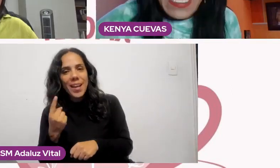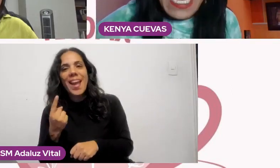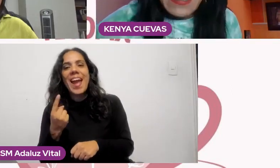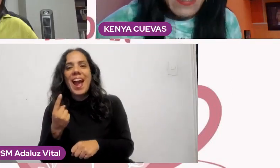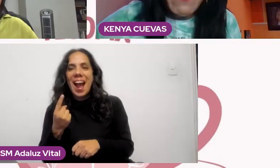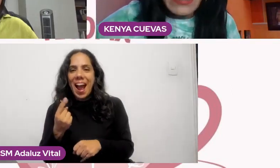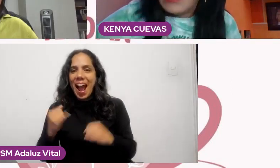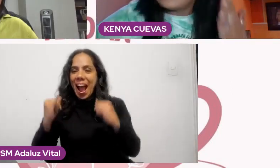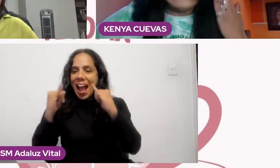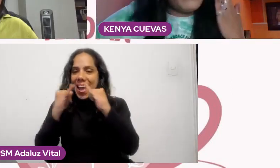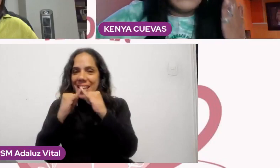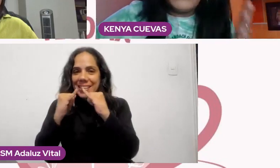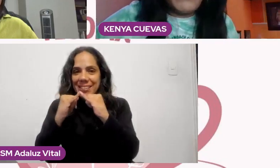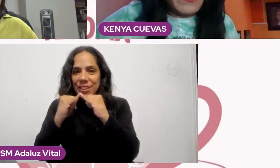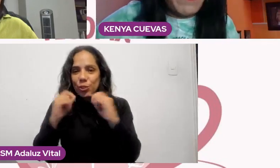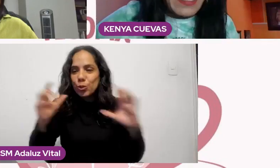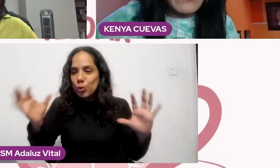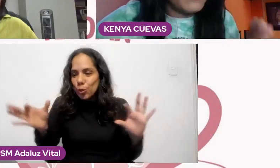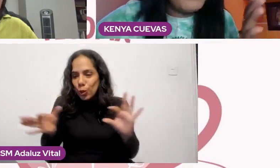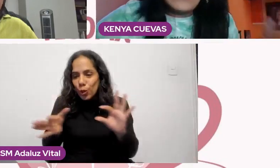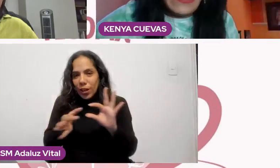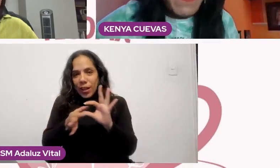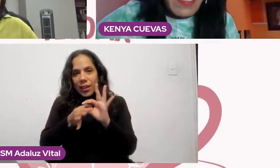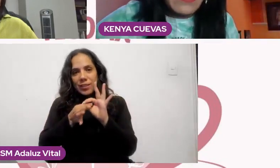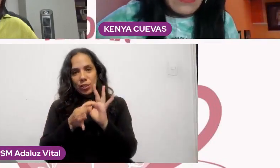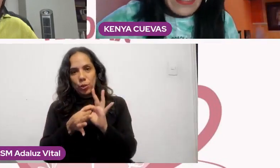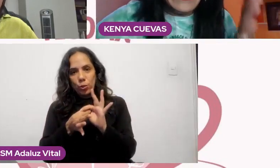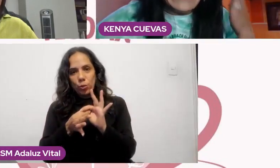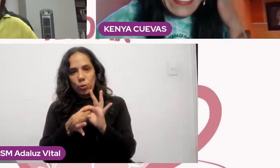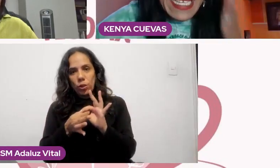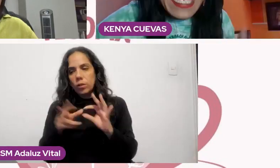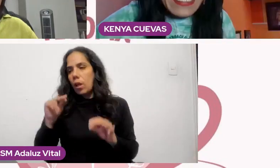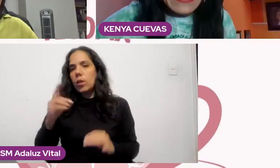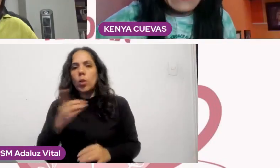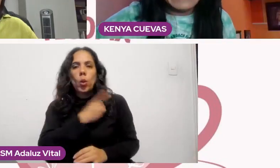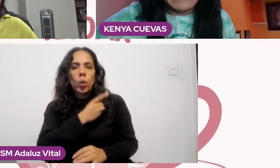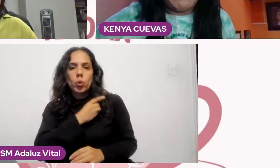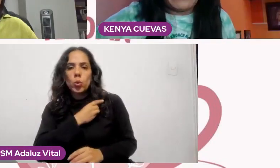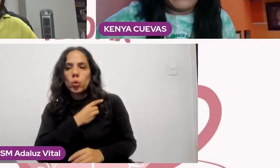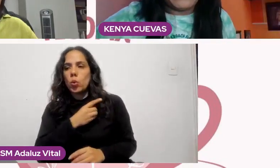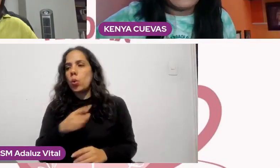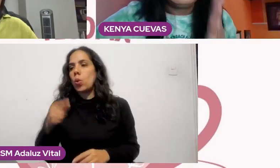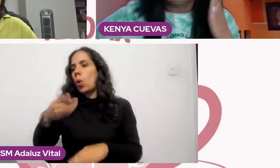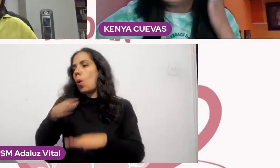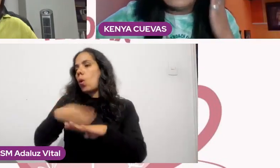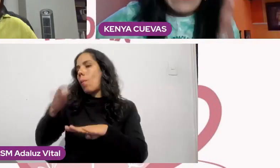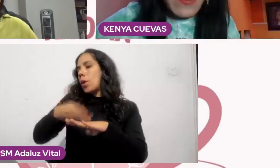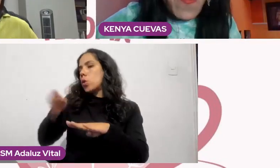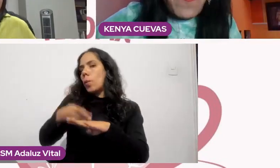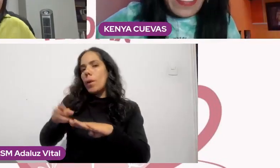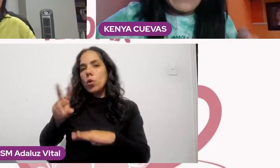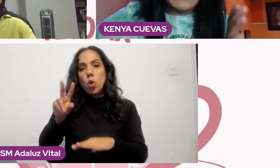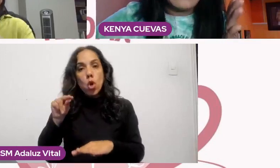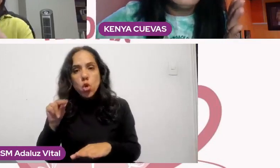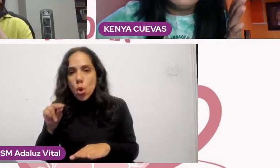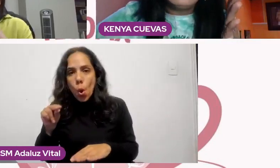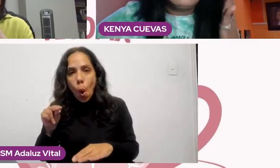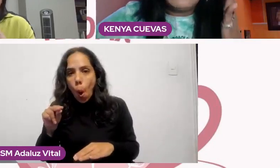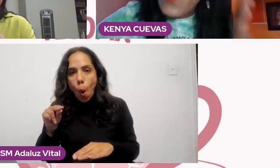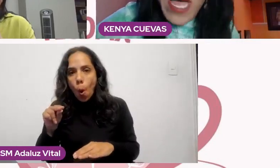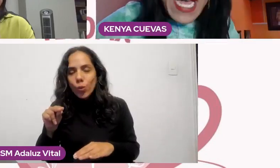un expediente, aquí no es un número más, un platillo más, aquí sí se trata a la persona, se le